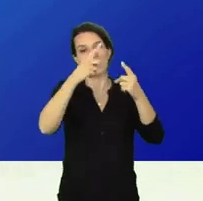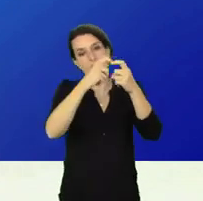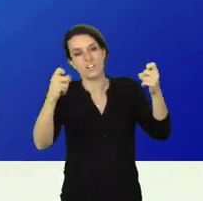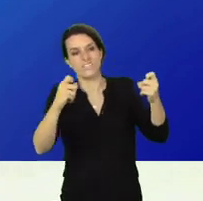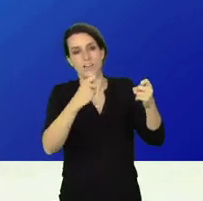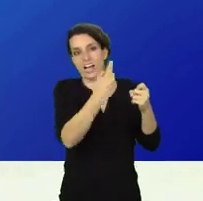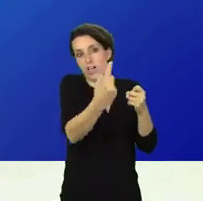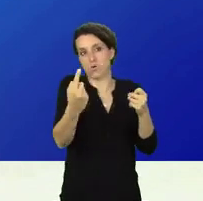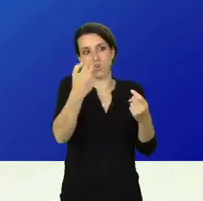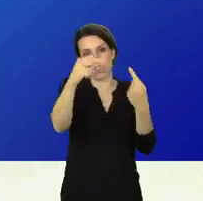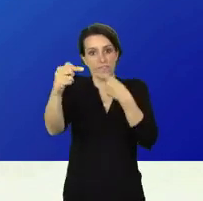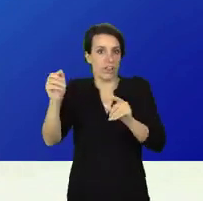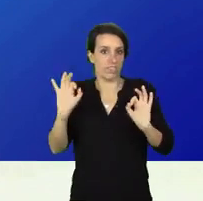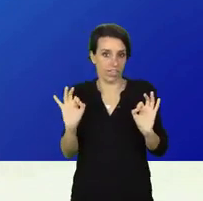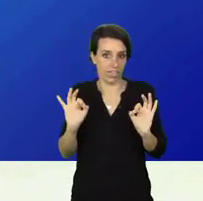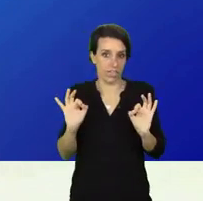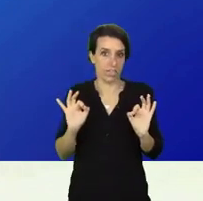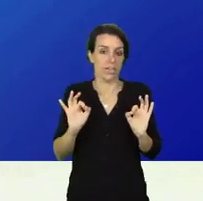estudiantes y bueno.